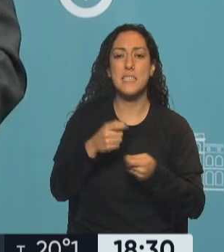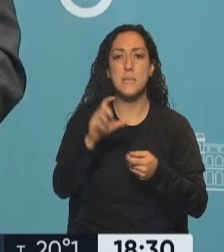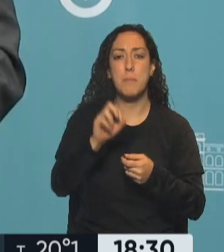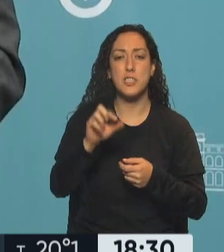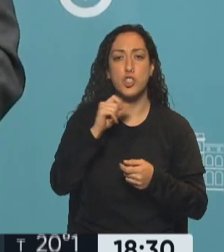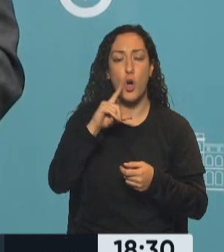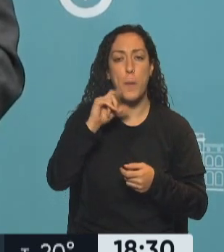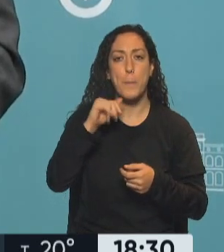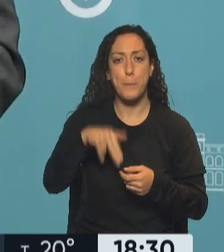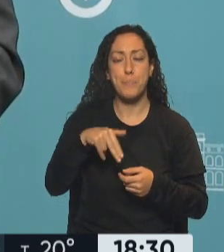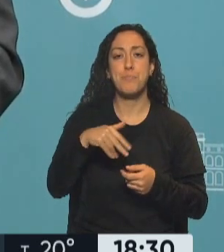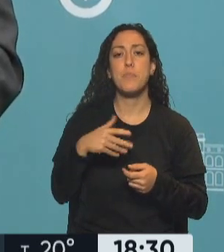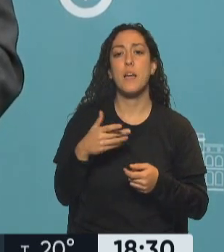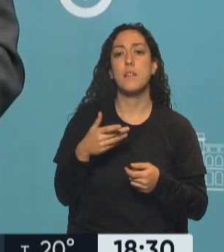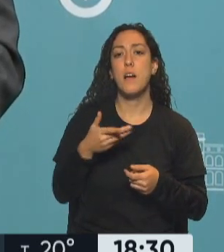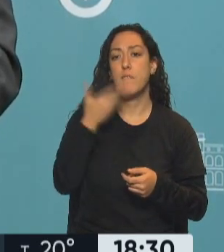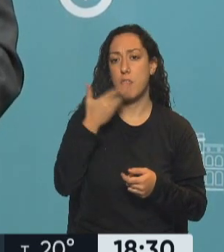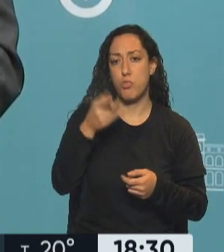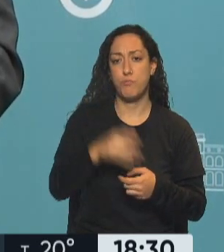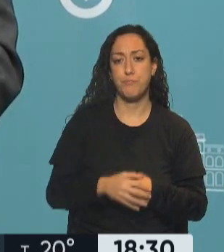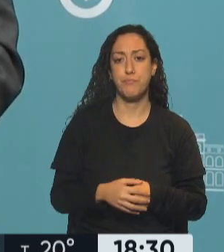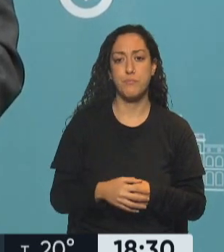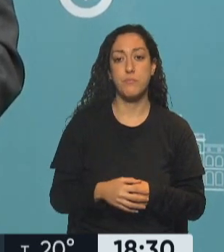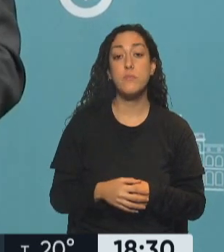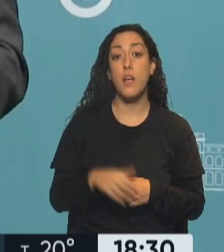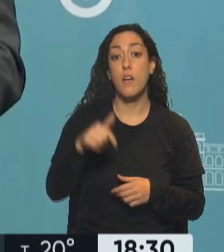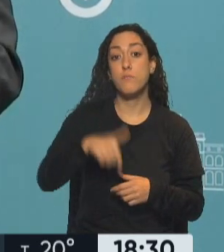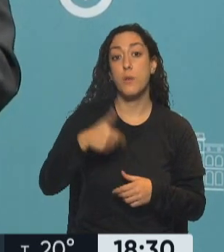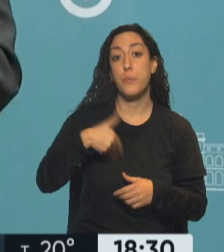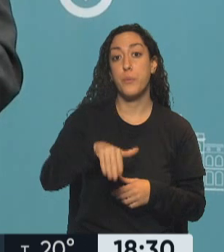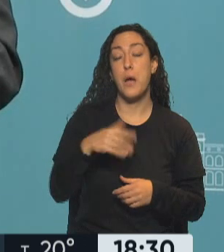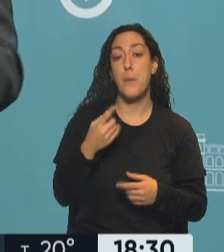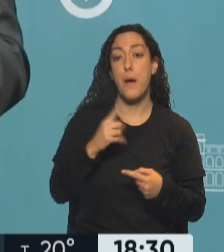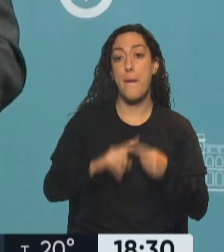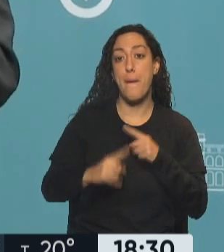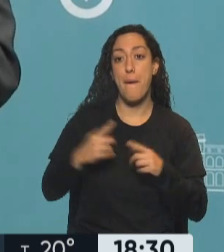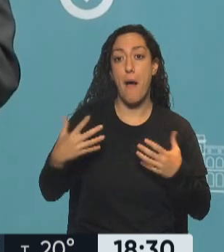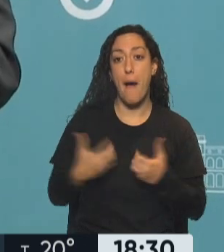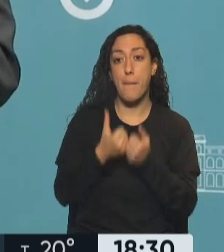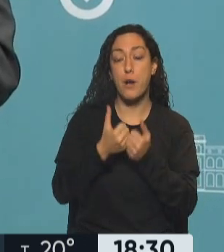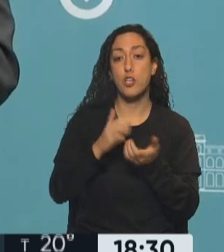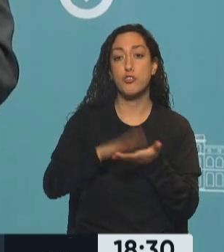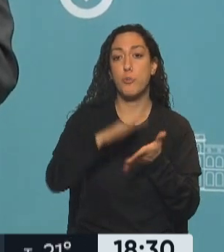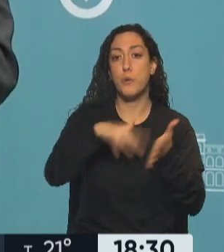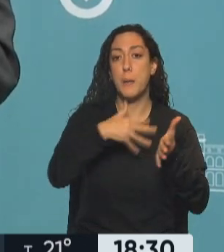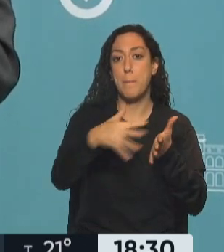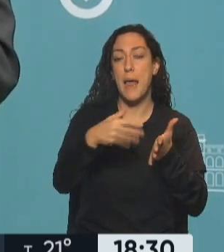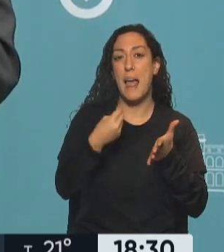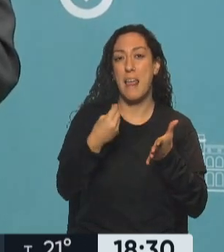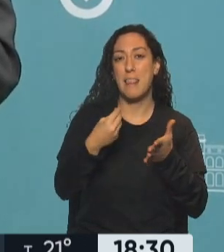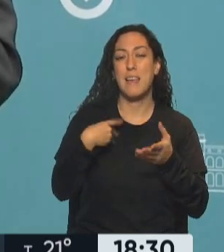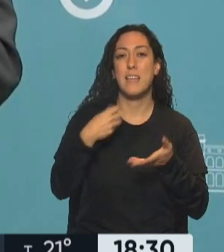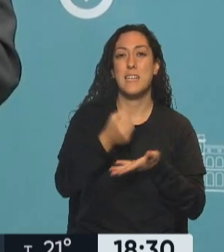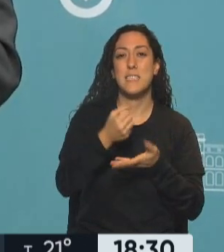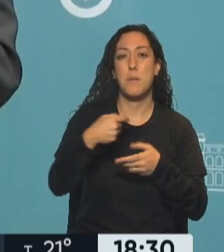Con este convenio se acuerda un esquema de servicios de desembolsos